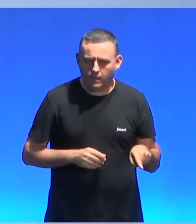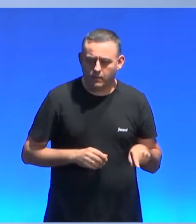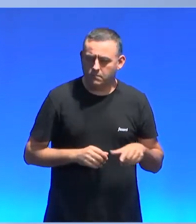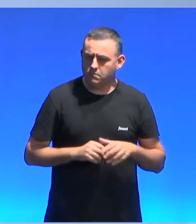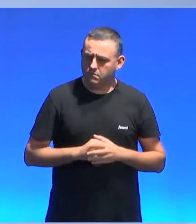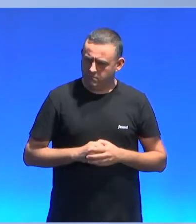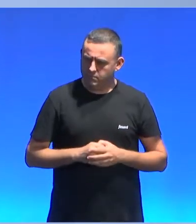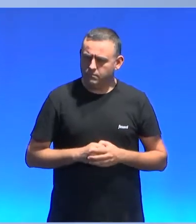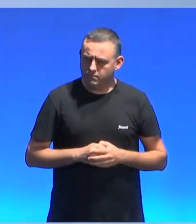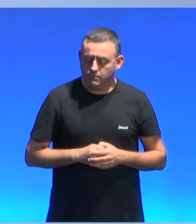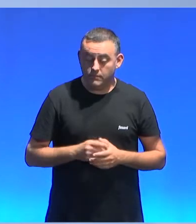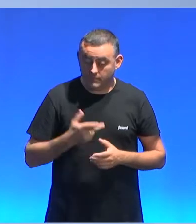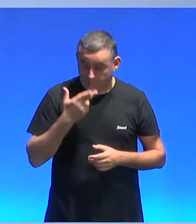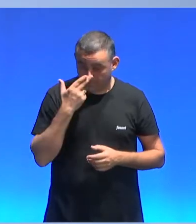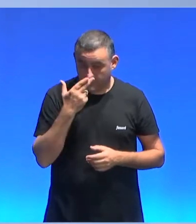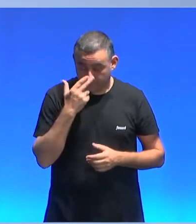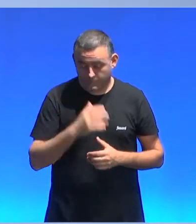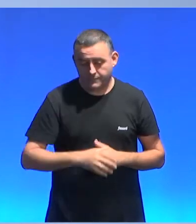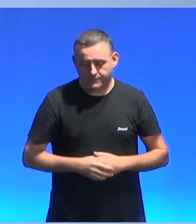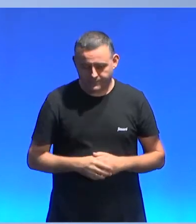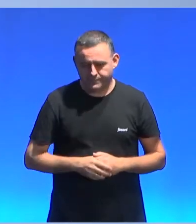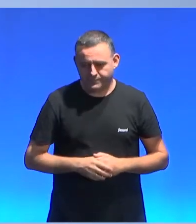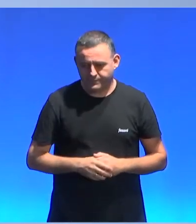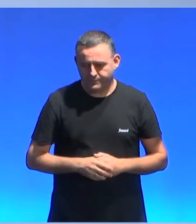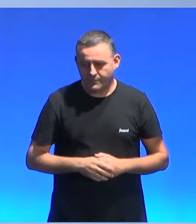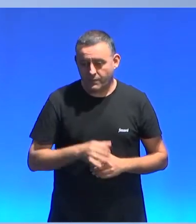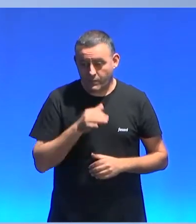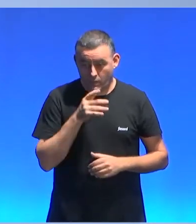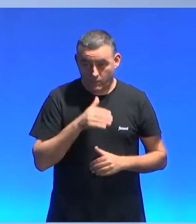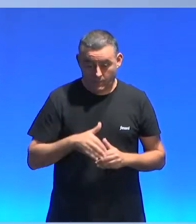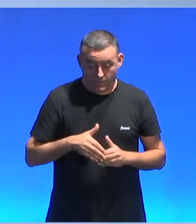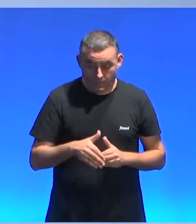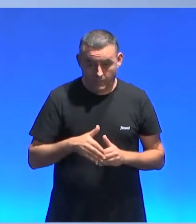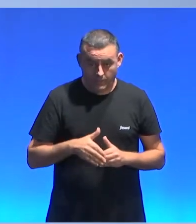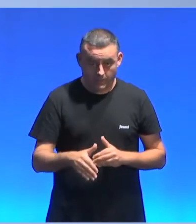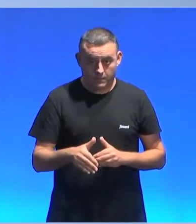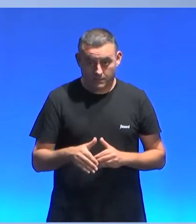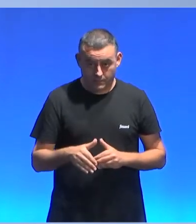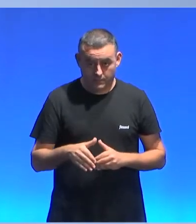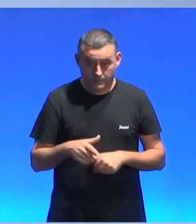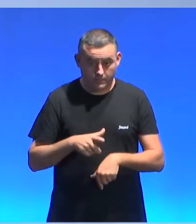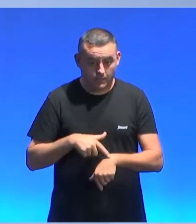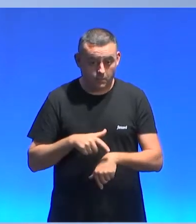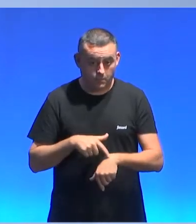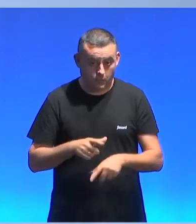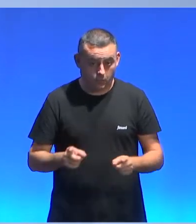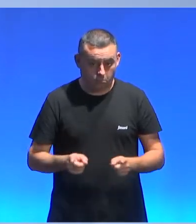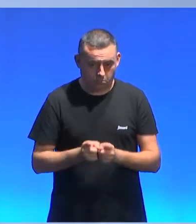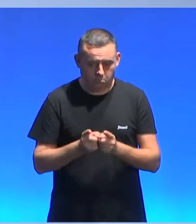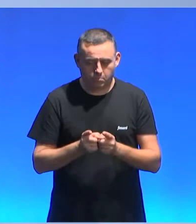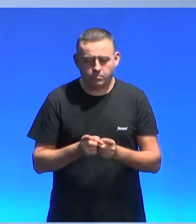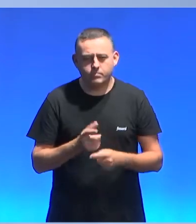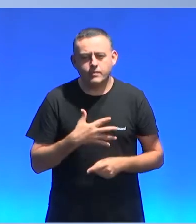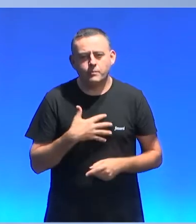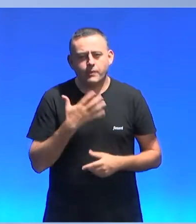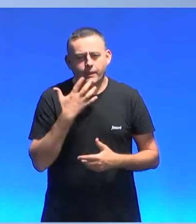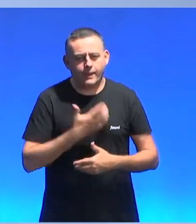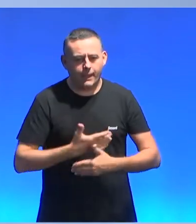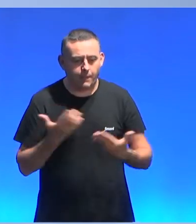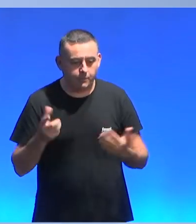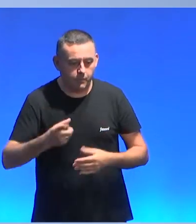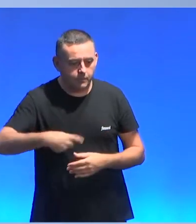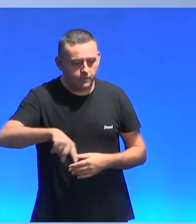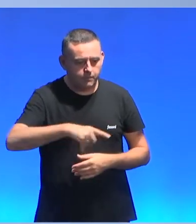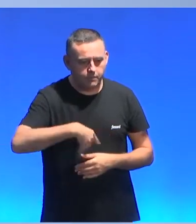Voy a dedicar los últimos minutos a algunos ejemplos, porque creo que es la única manera